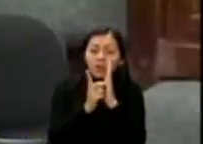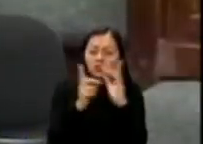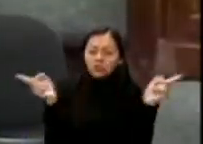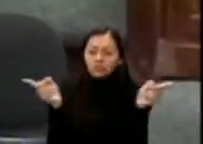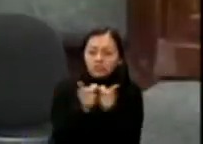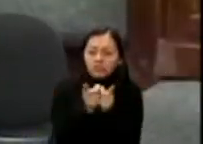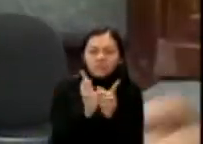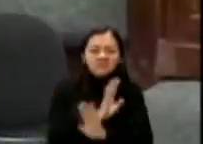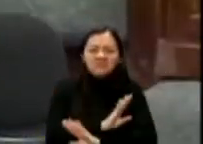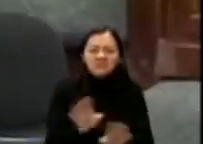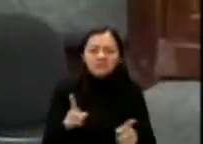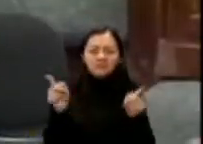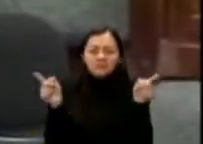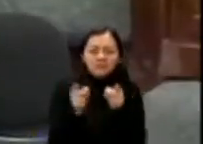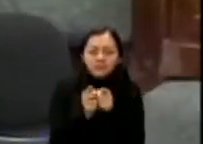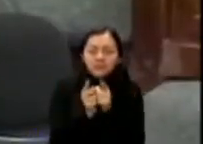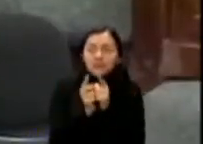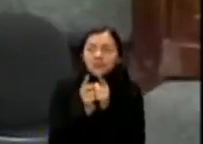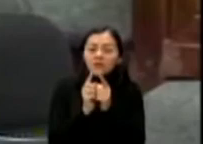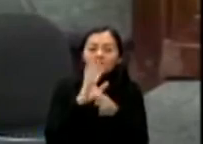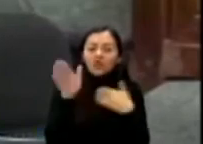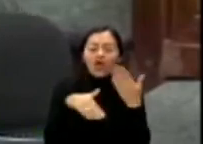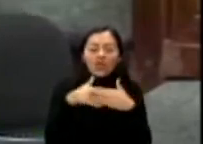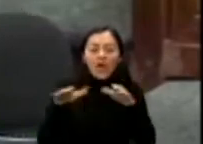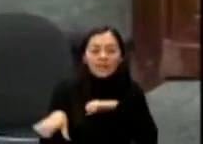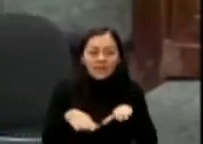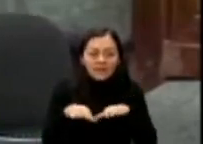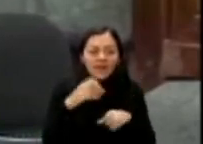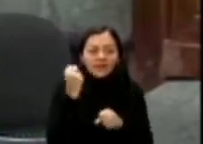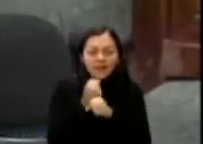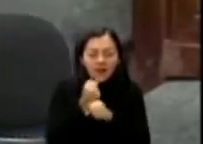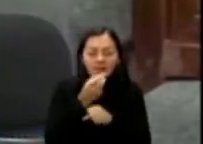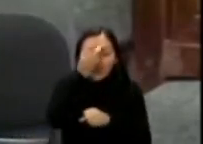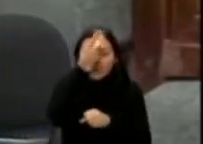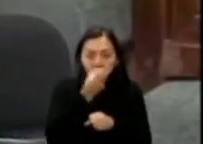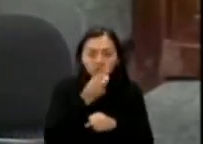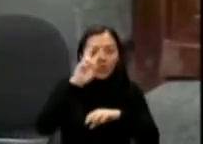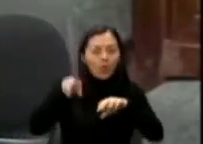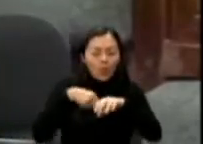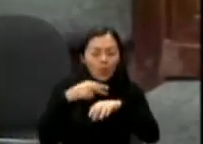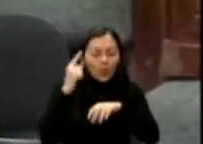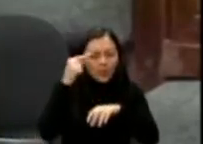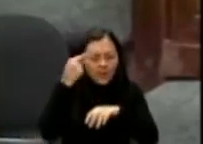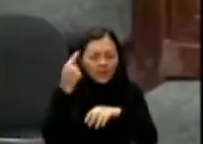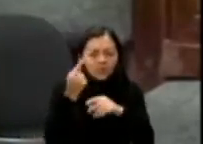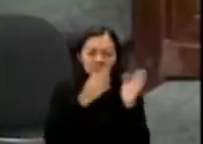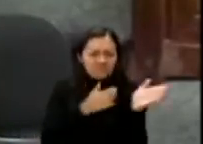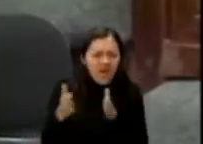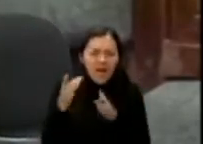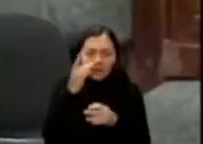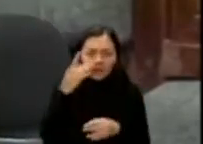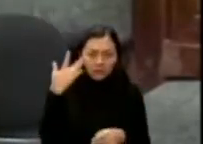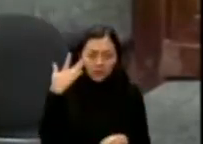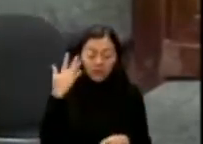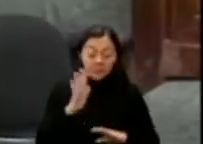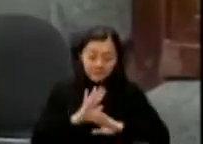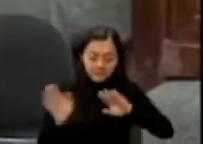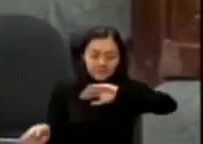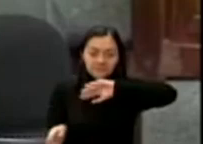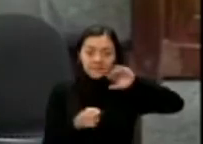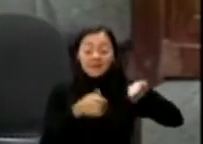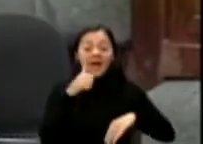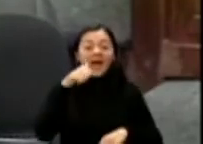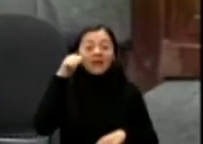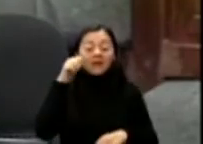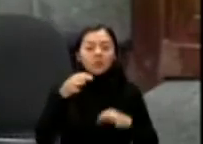resumen y un recorrido de las acciones decisiones del gobierno nacional en la amazonía ayer cuando comunica